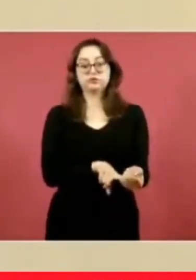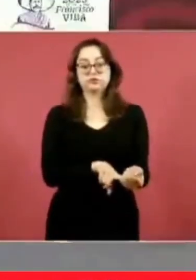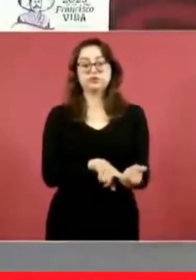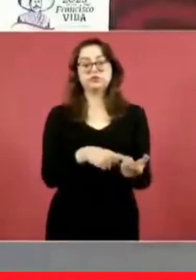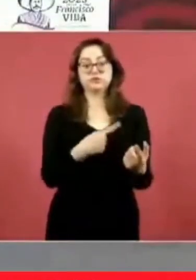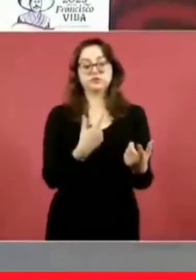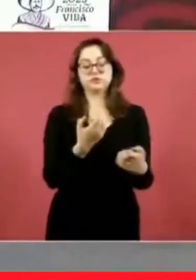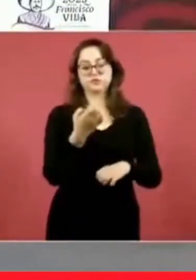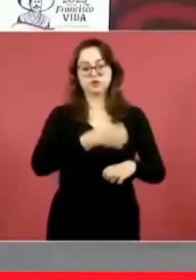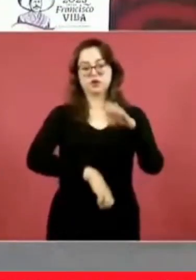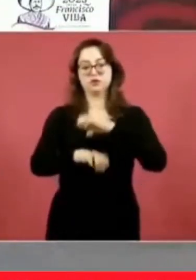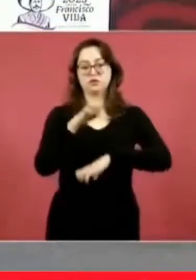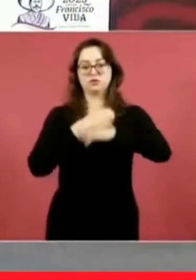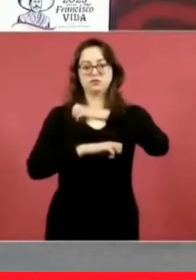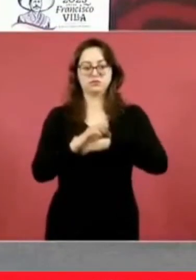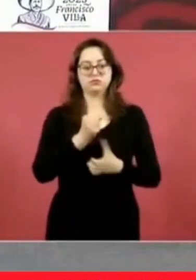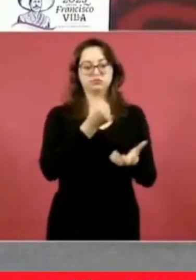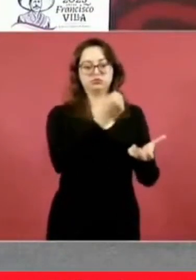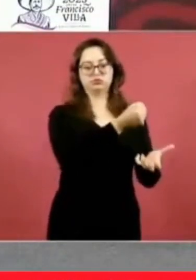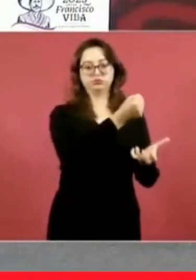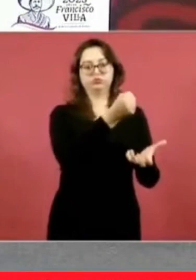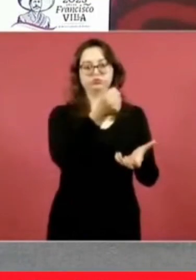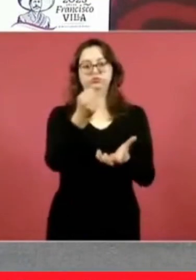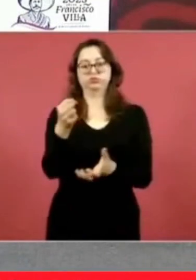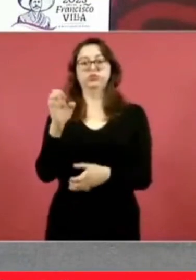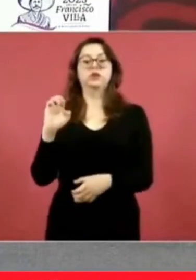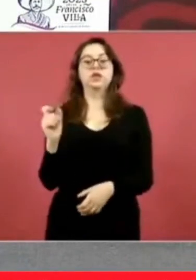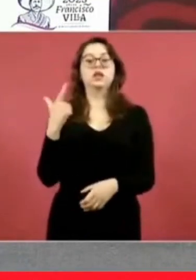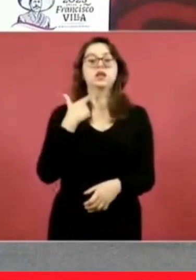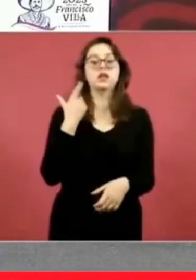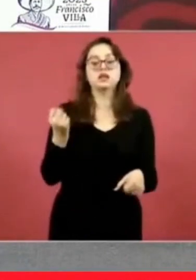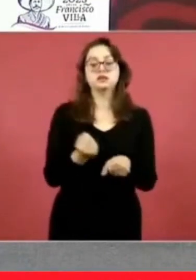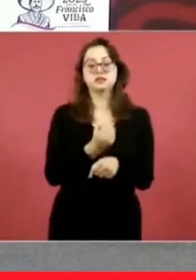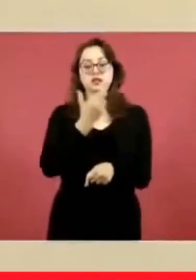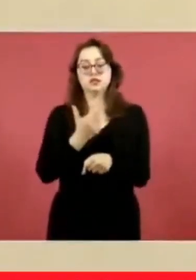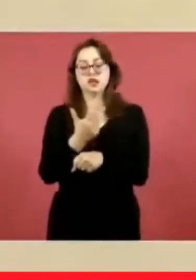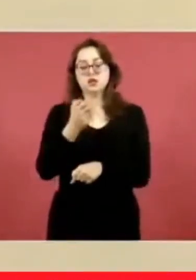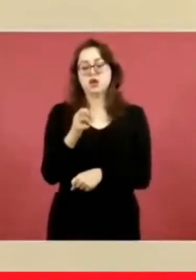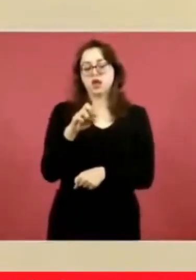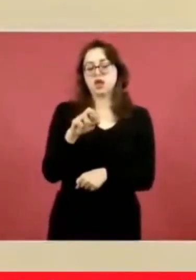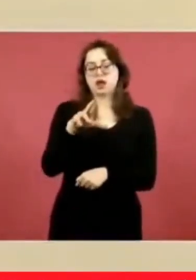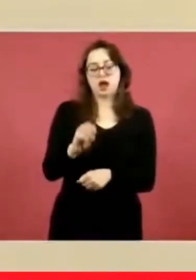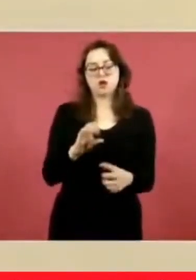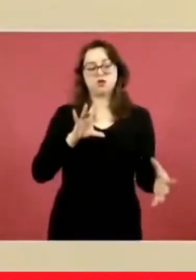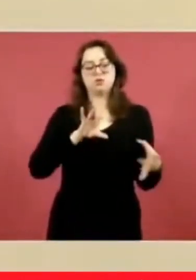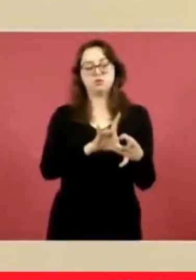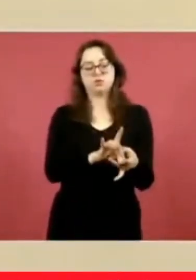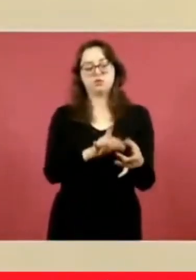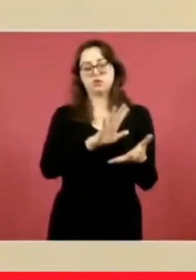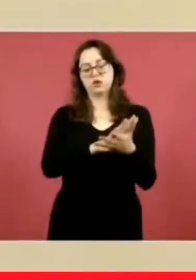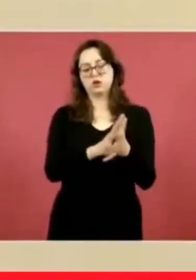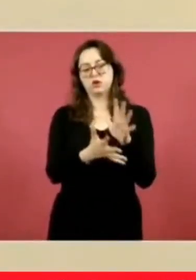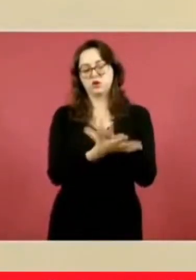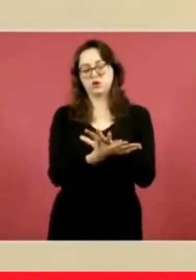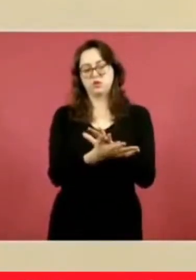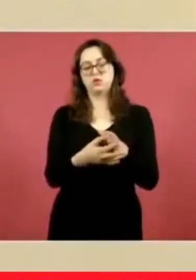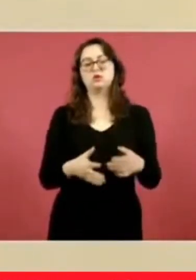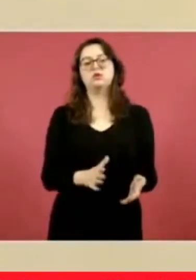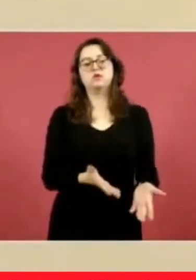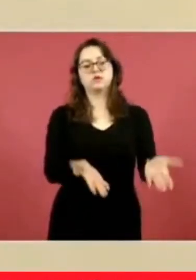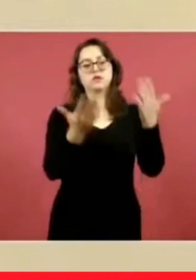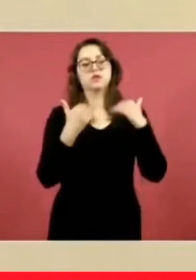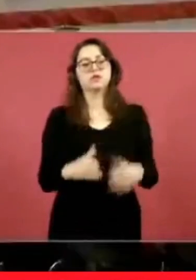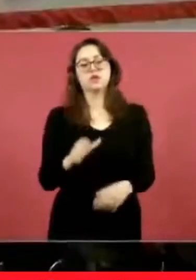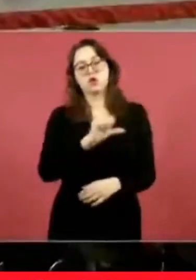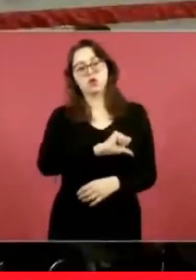diversas empresas creadas por la familia del exsecretario en mención adelante otra vinculación a proceso